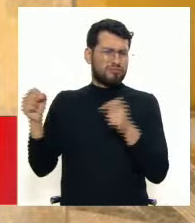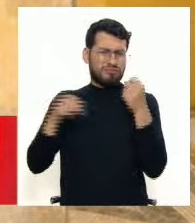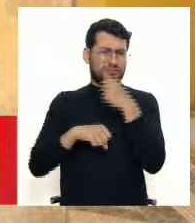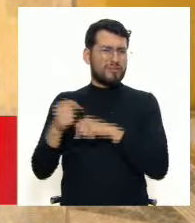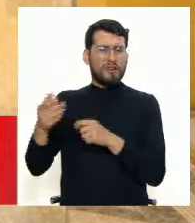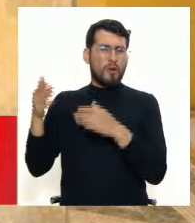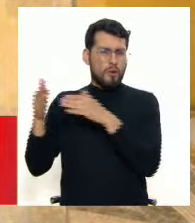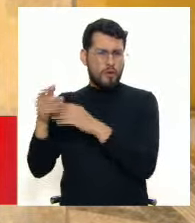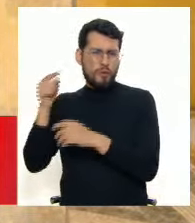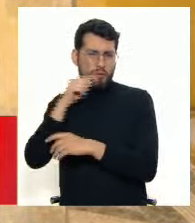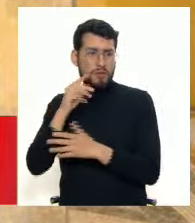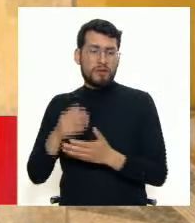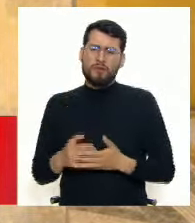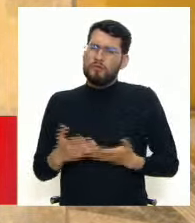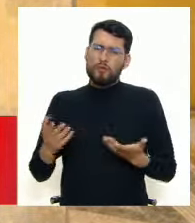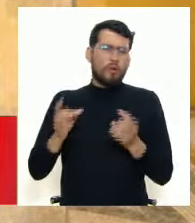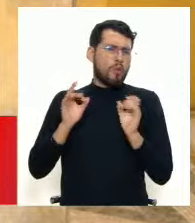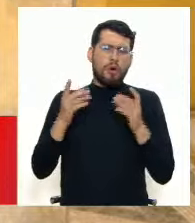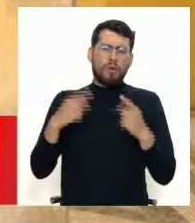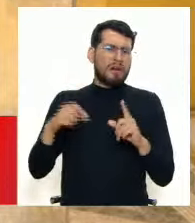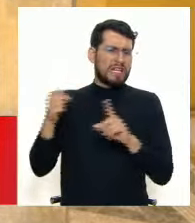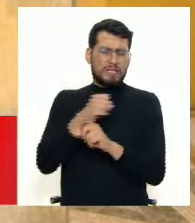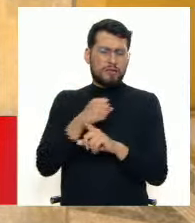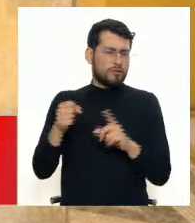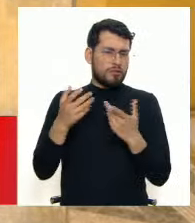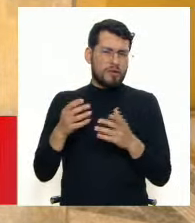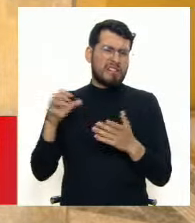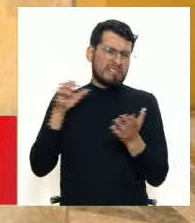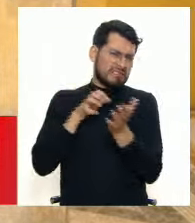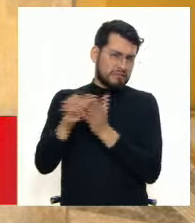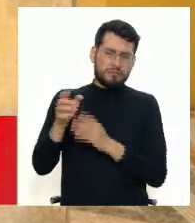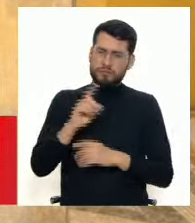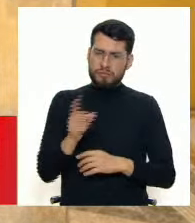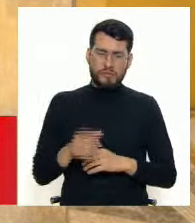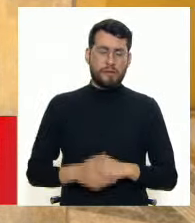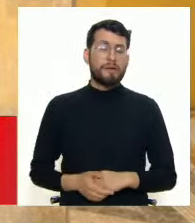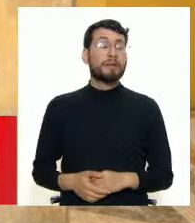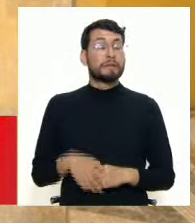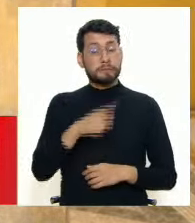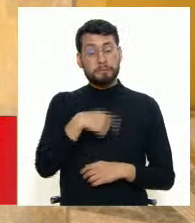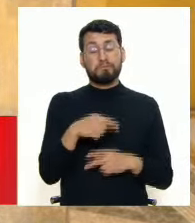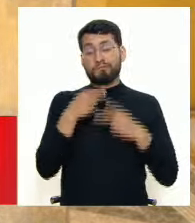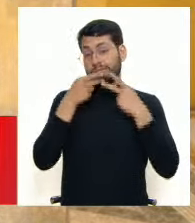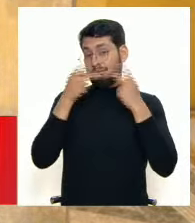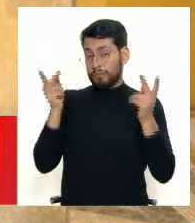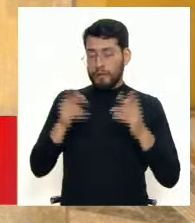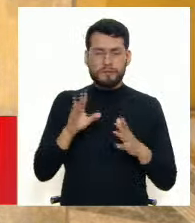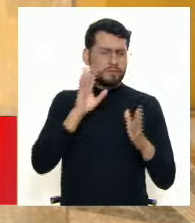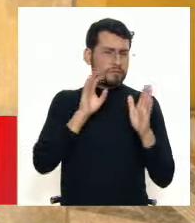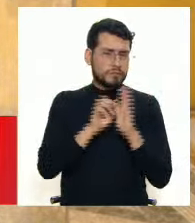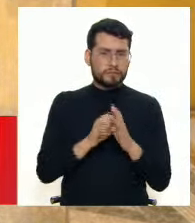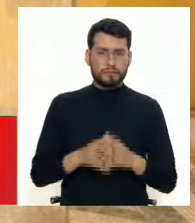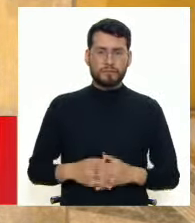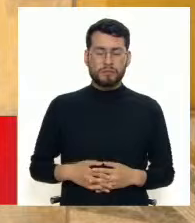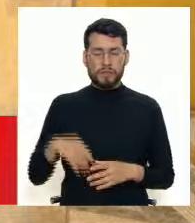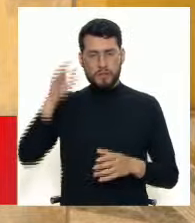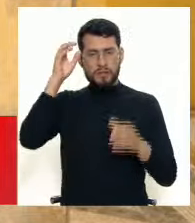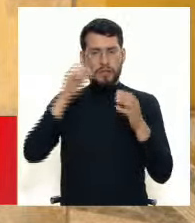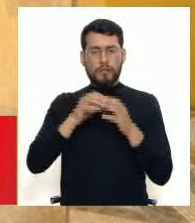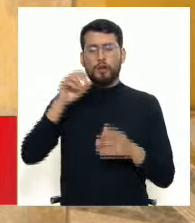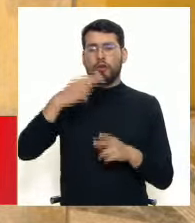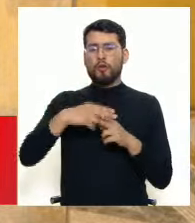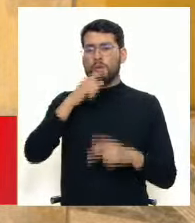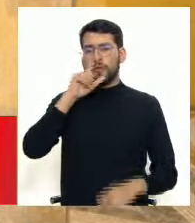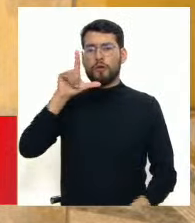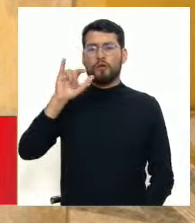contra la mujer y en realidad cualquier tipo de agresión o violencia, y se han pronunciado al respecto, por ejemplo, la congresista